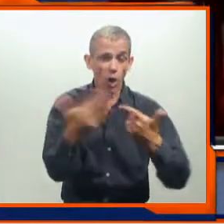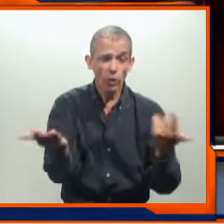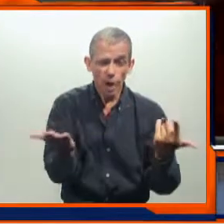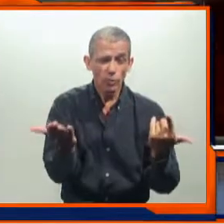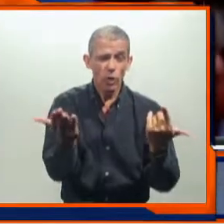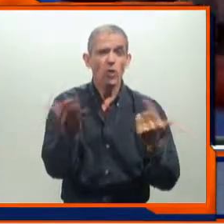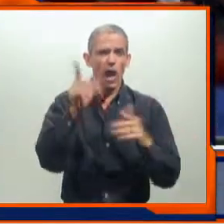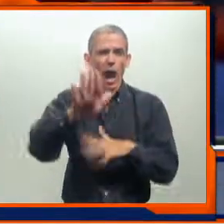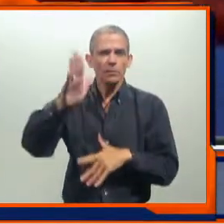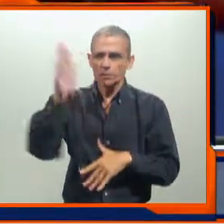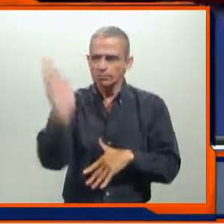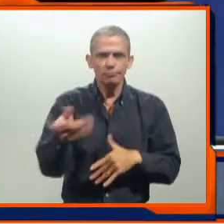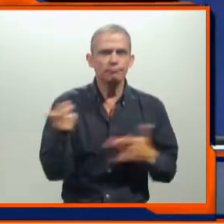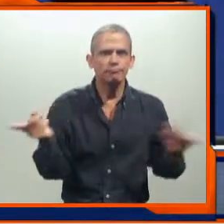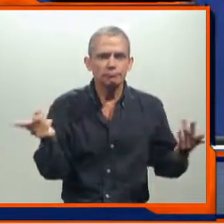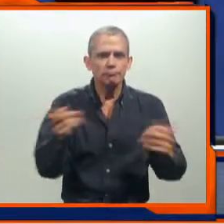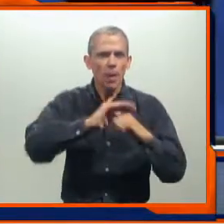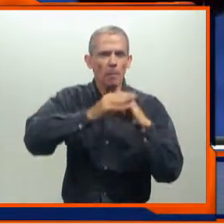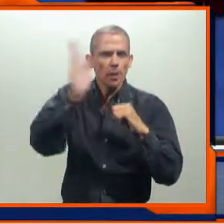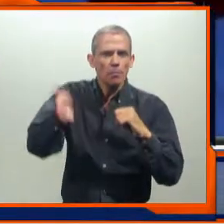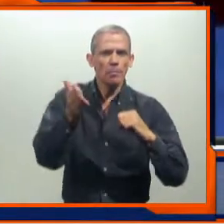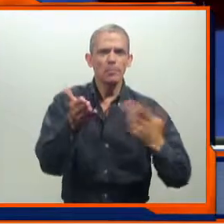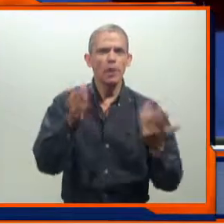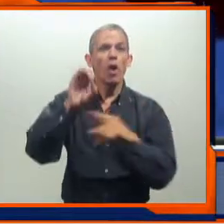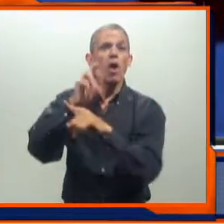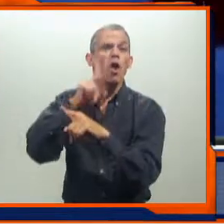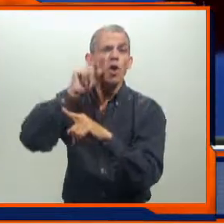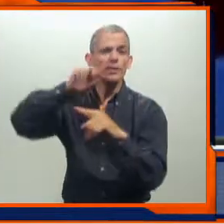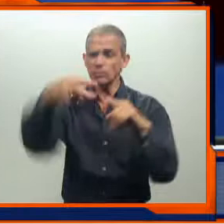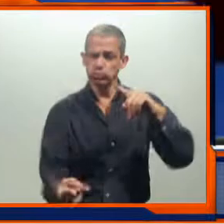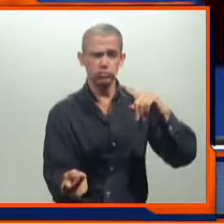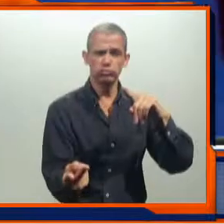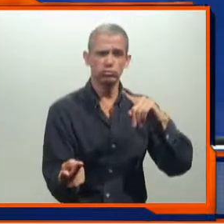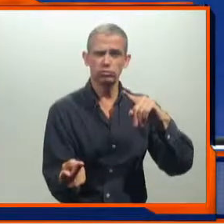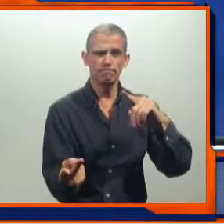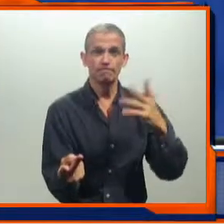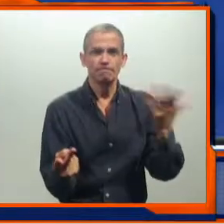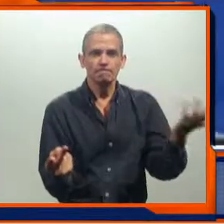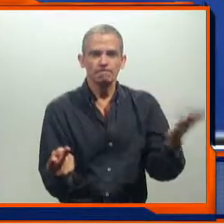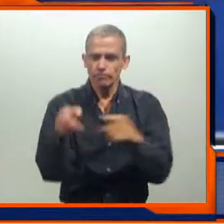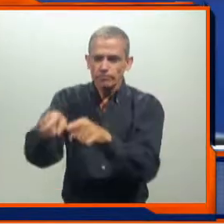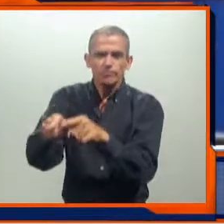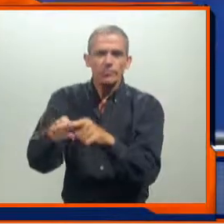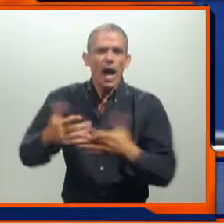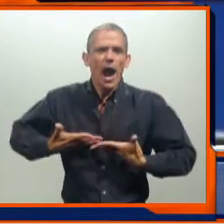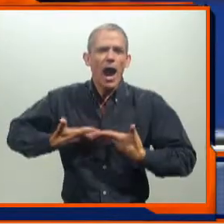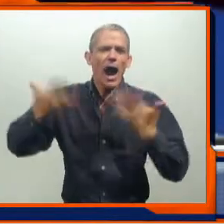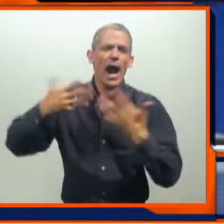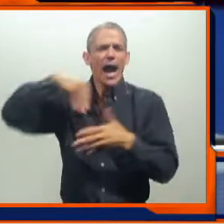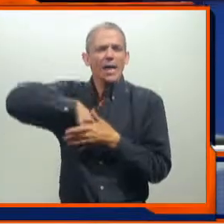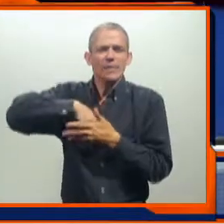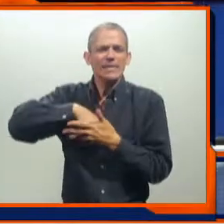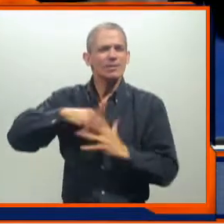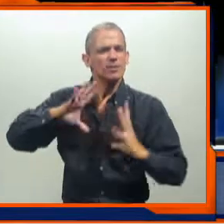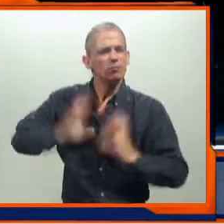pronósticos, así, dejaba en la lona a Víctor Ortiz, que es un boxeador con el alma quemada. Esto, lo que ustedes